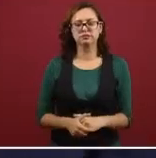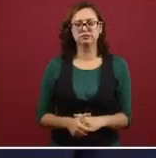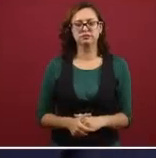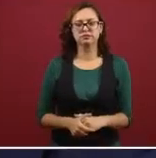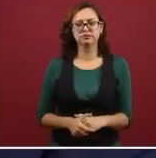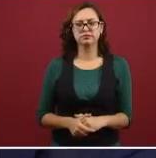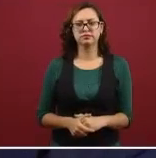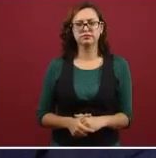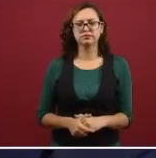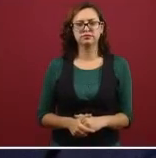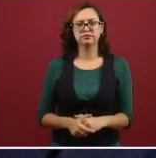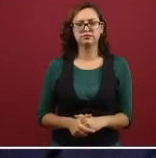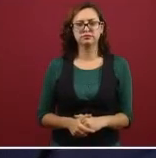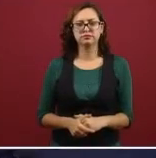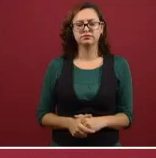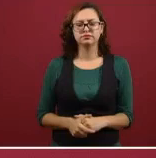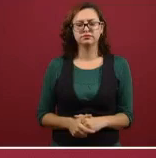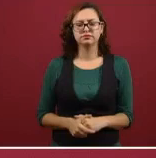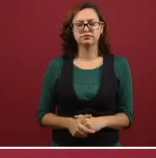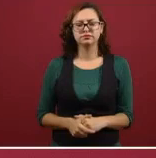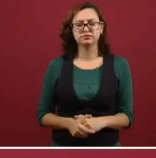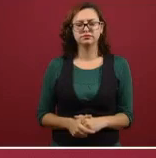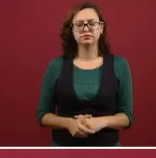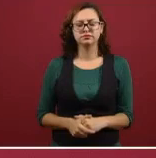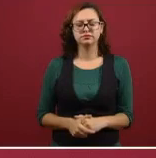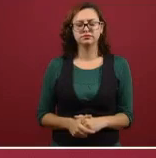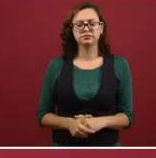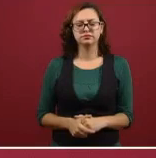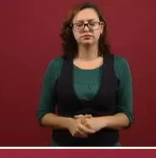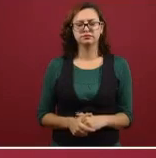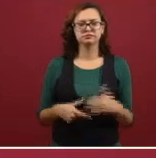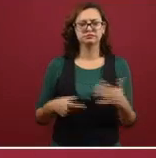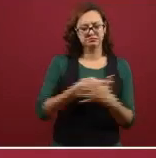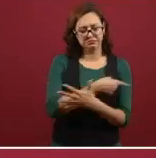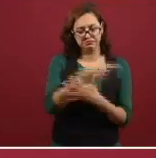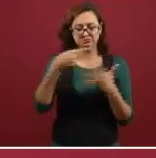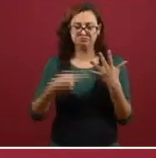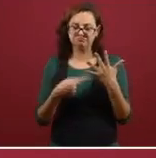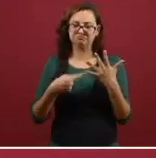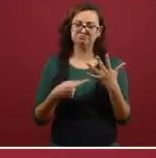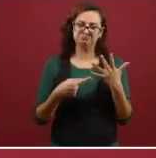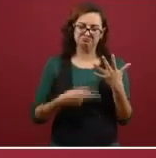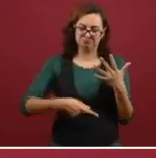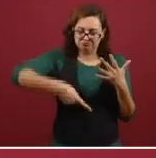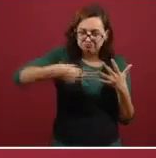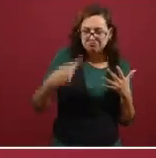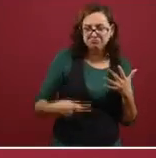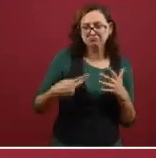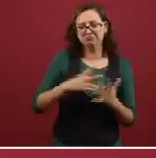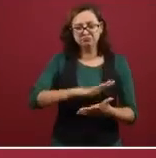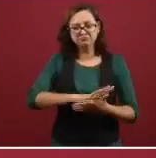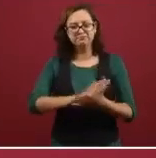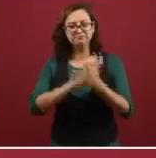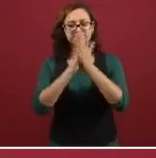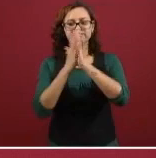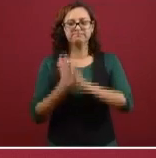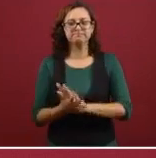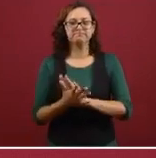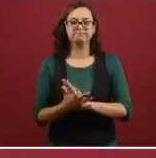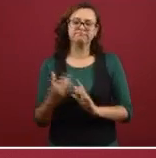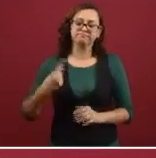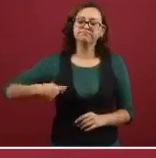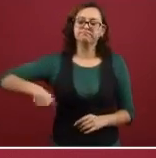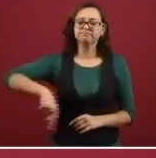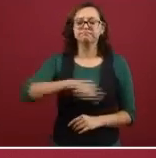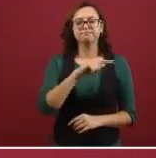Eso es parte de la transformación y es lo que vamos